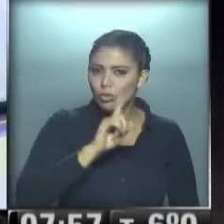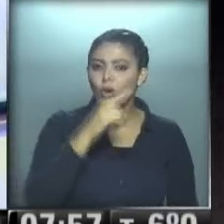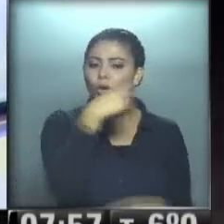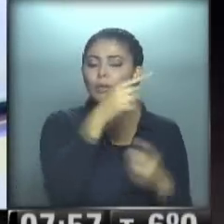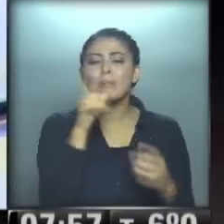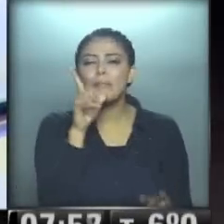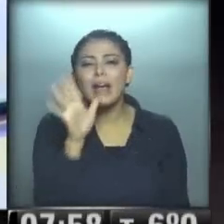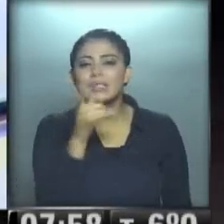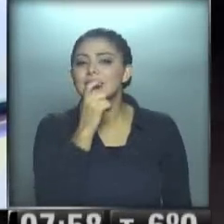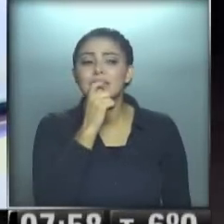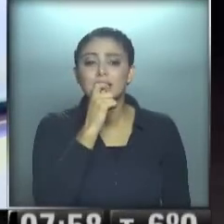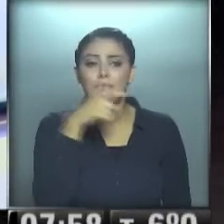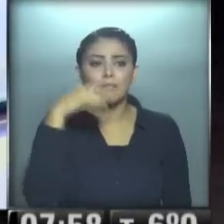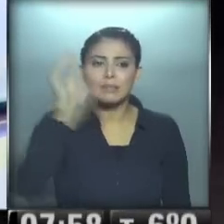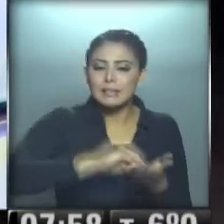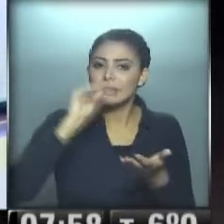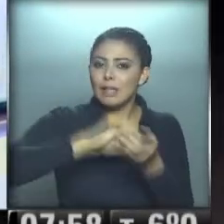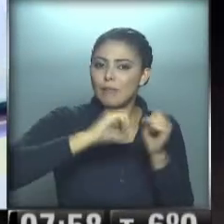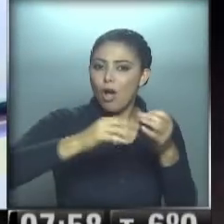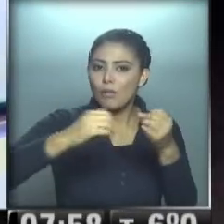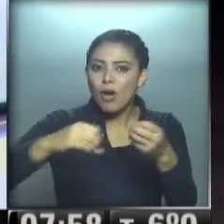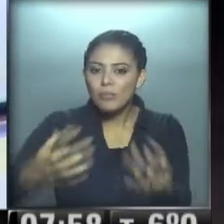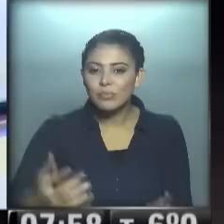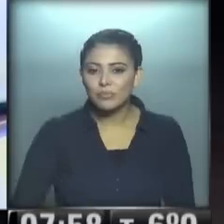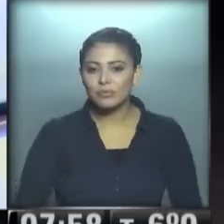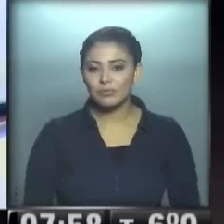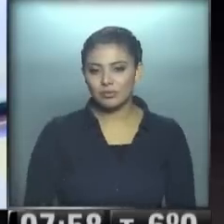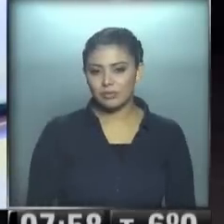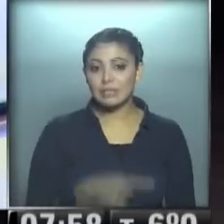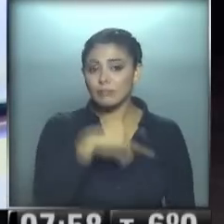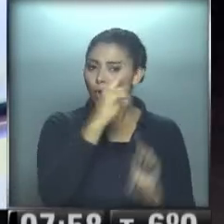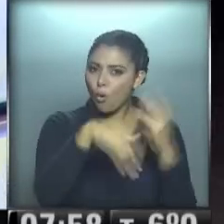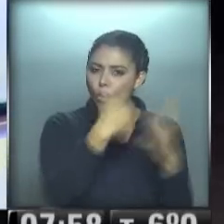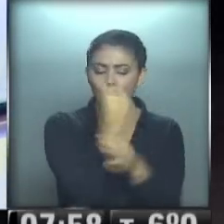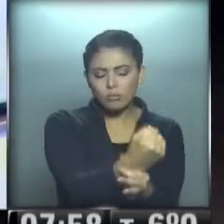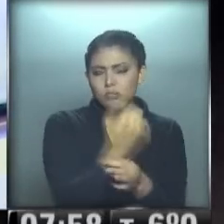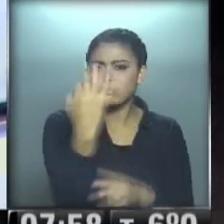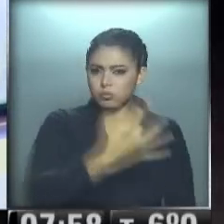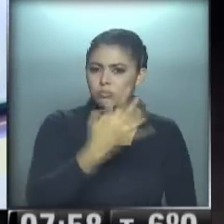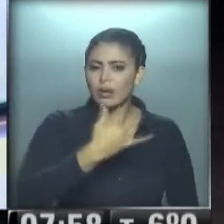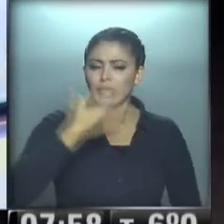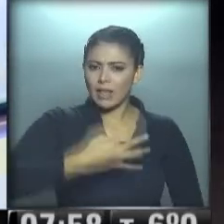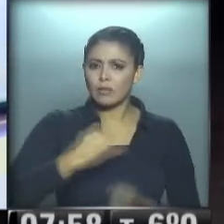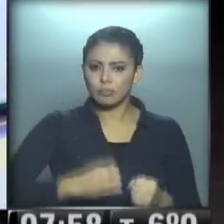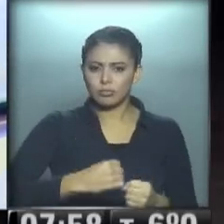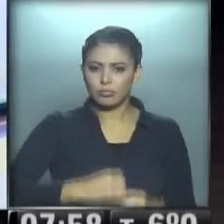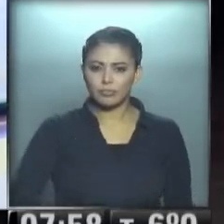la impresión de que cada vez han ido a más. Y tienen jugadores muy, muy, muy, muy decisivos arriba.